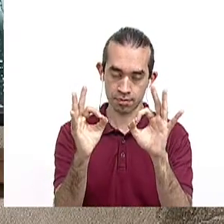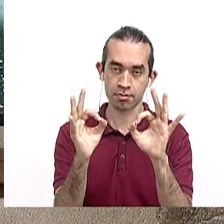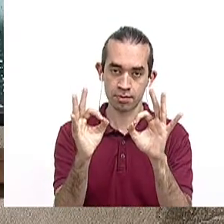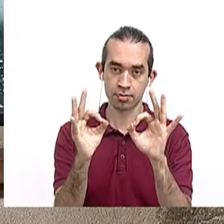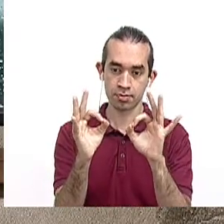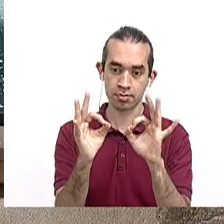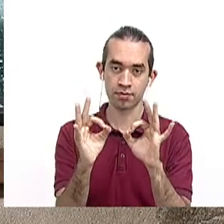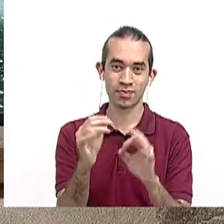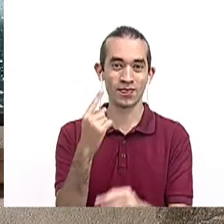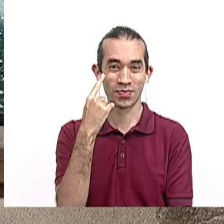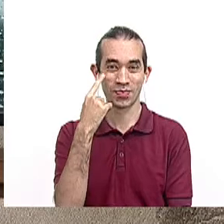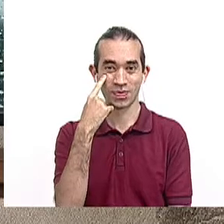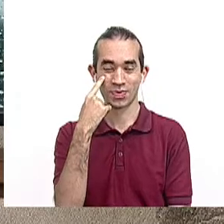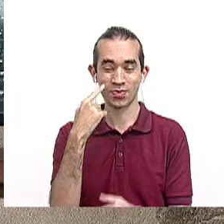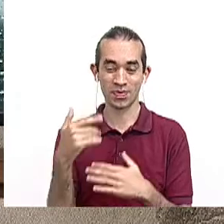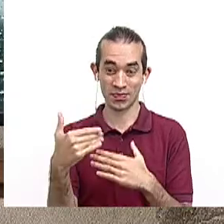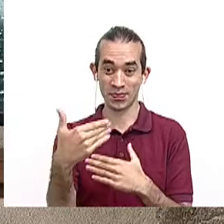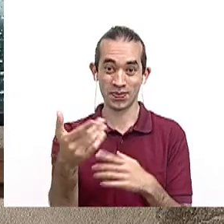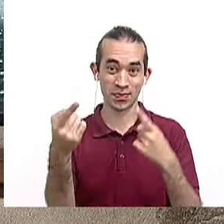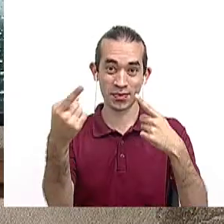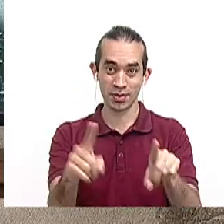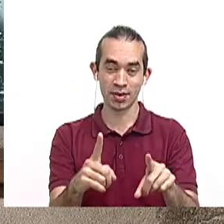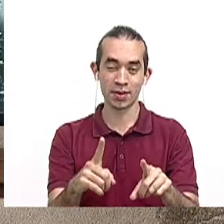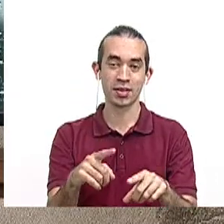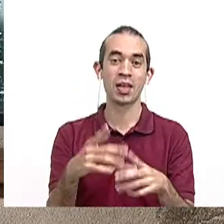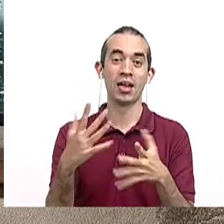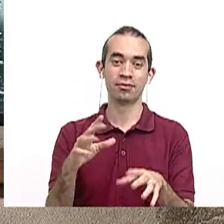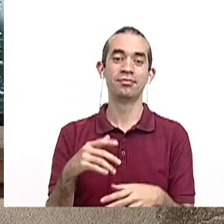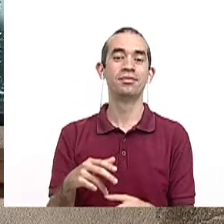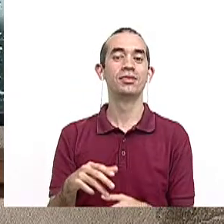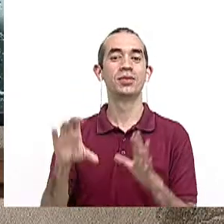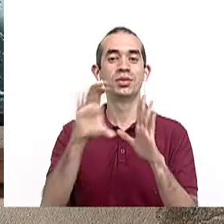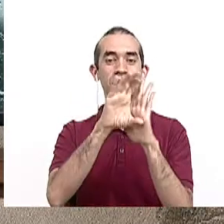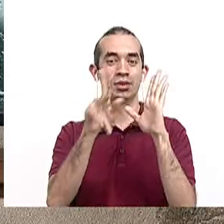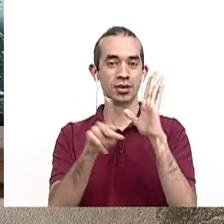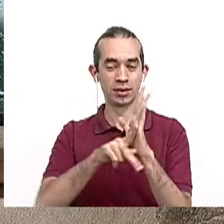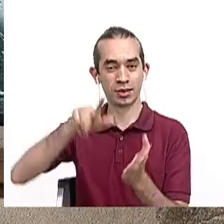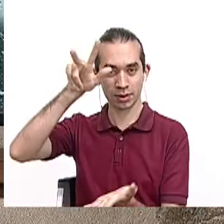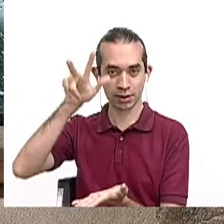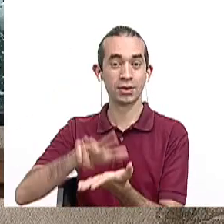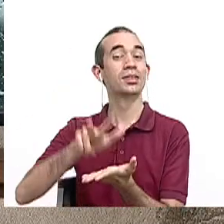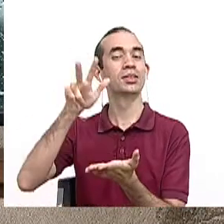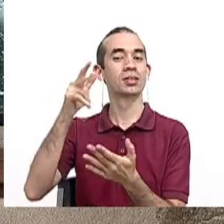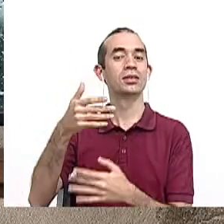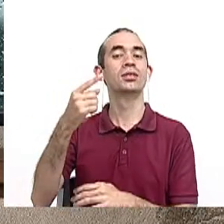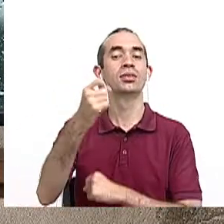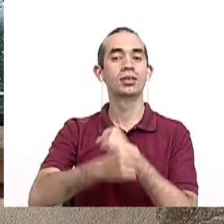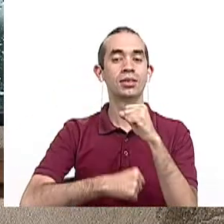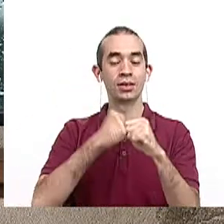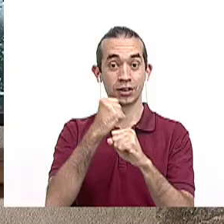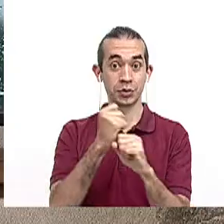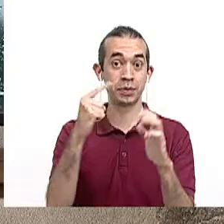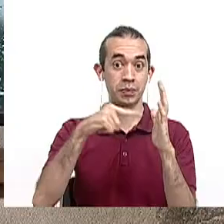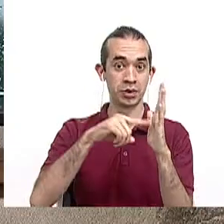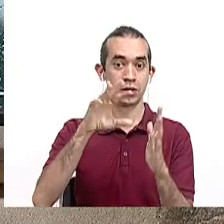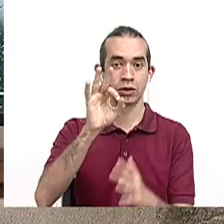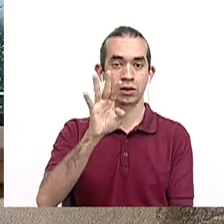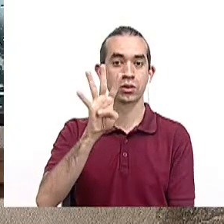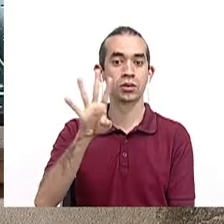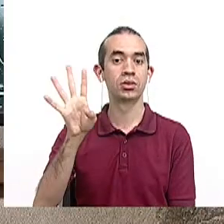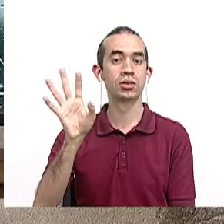las consecuencias que se generan después de la aprobación de la Constitución Política del año 49. No